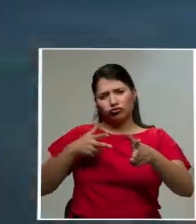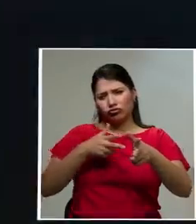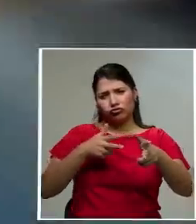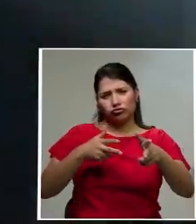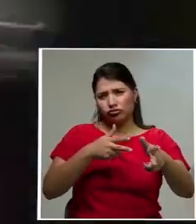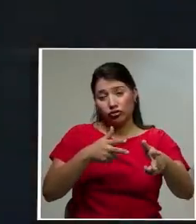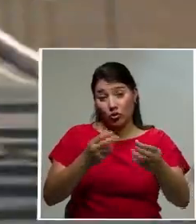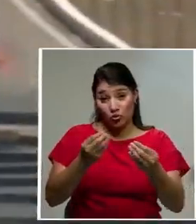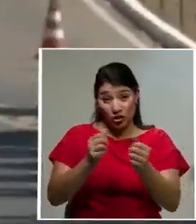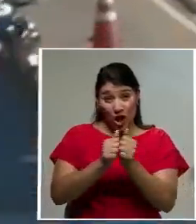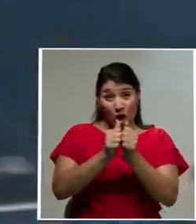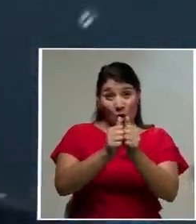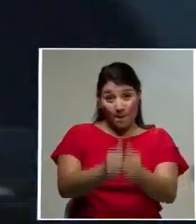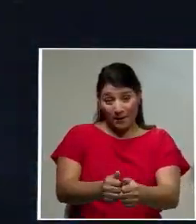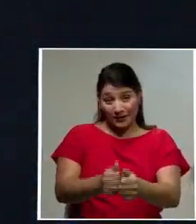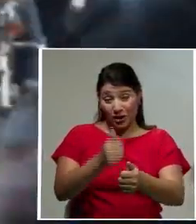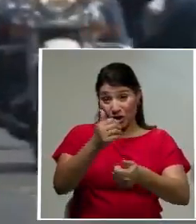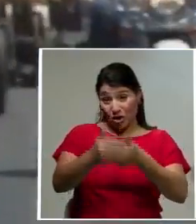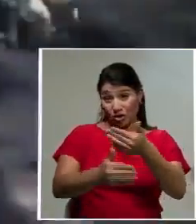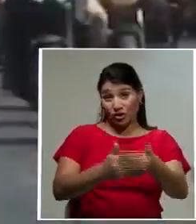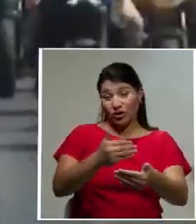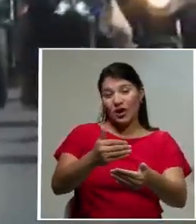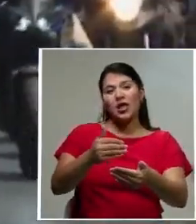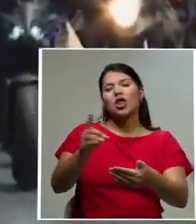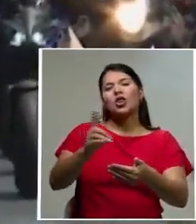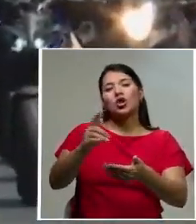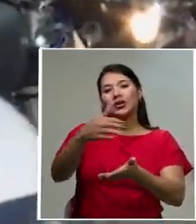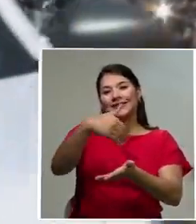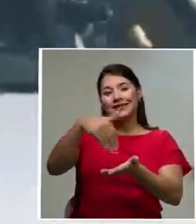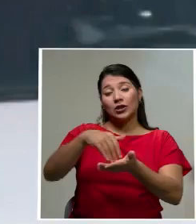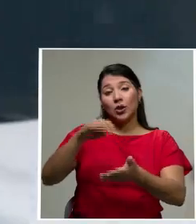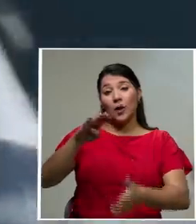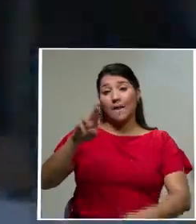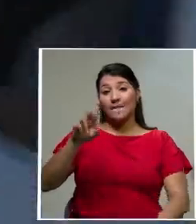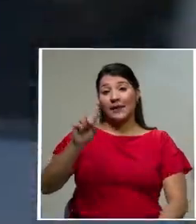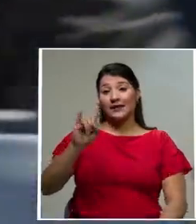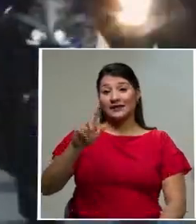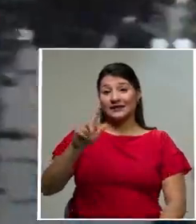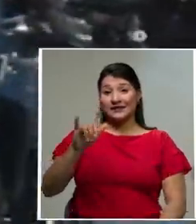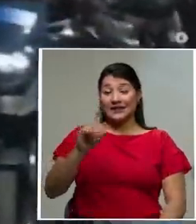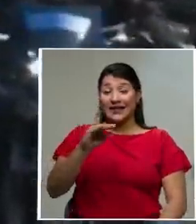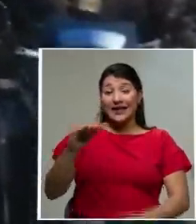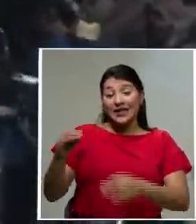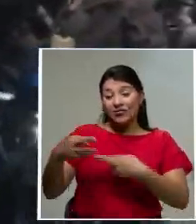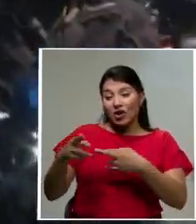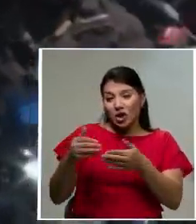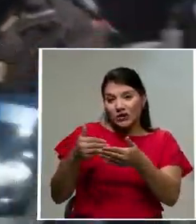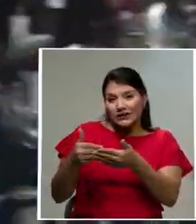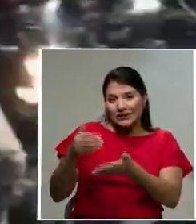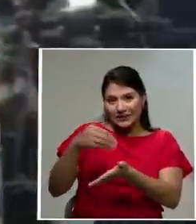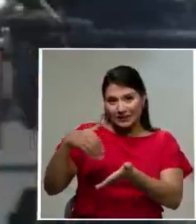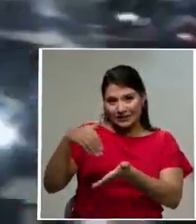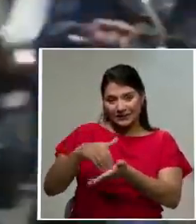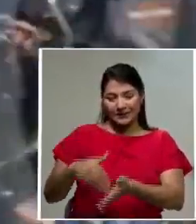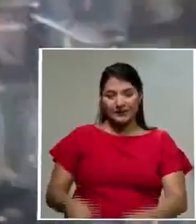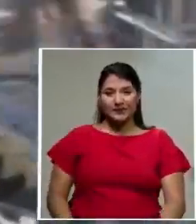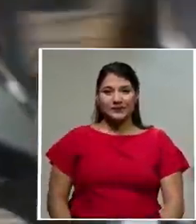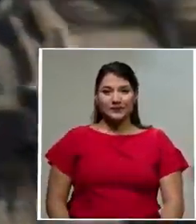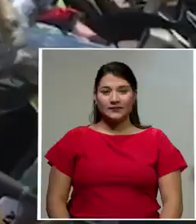partidarios lo acompañaron en un recorrido por la región central de Brasilia y por ciudades cercanas a la capital.